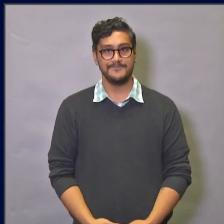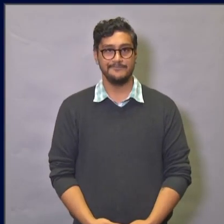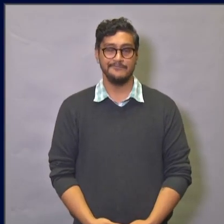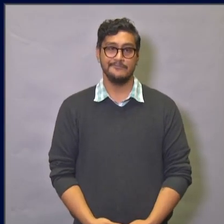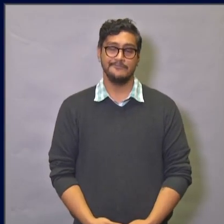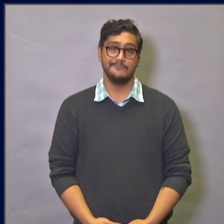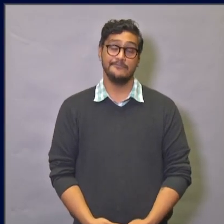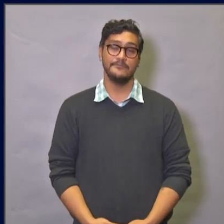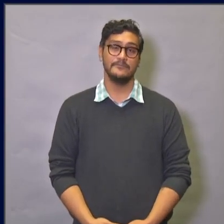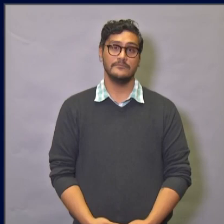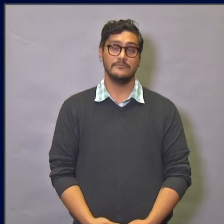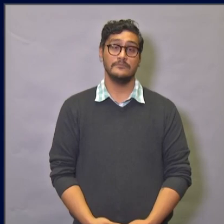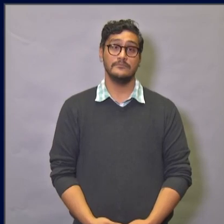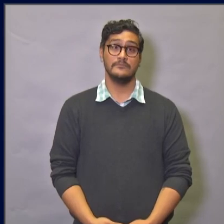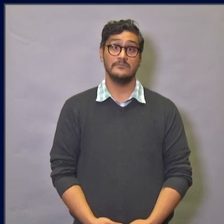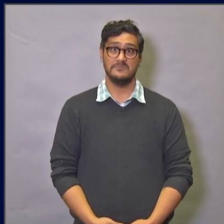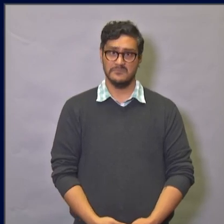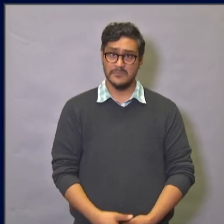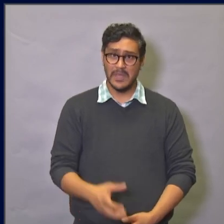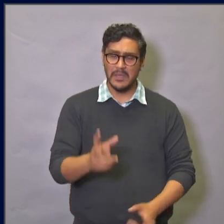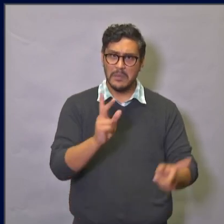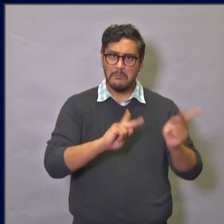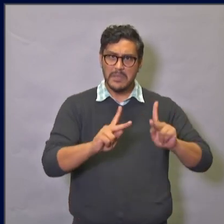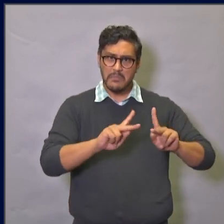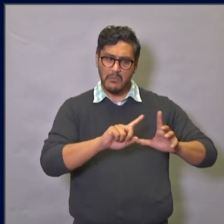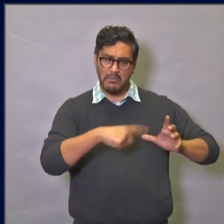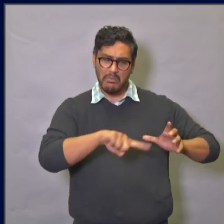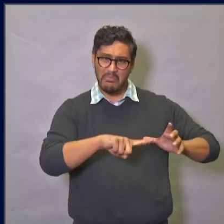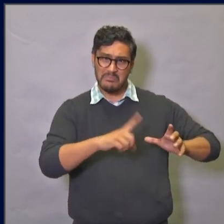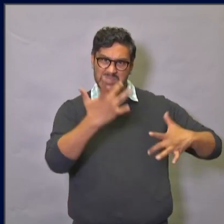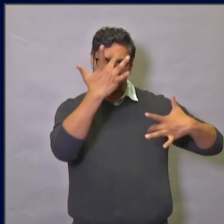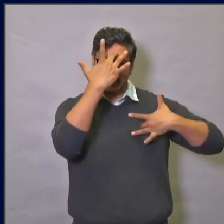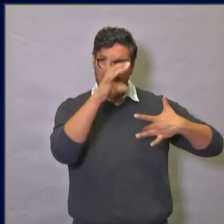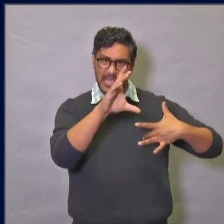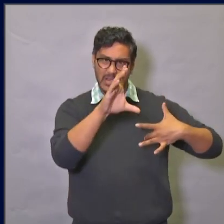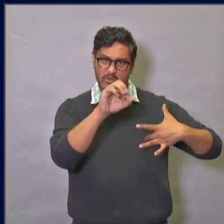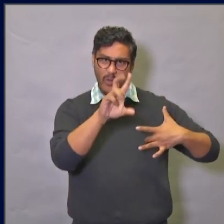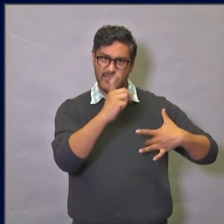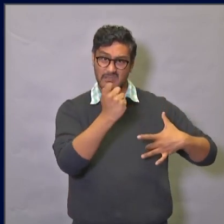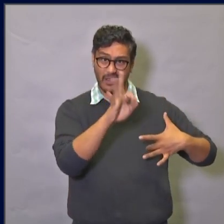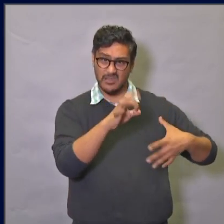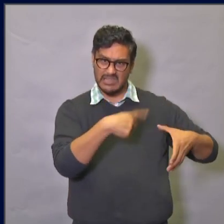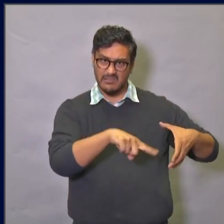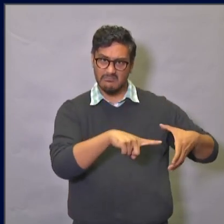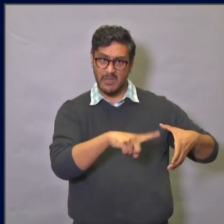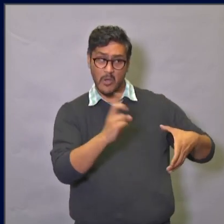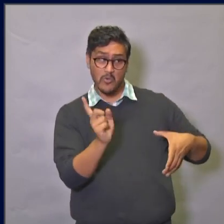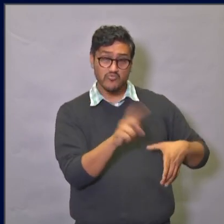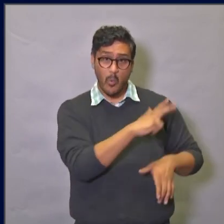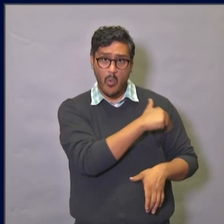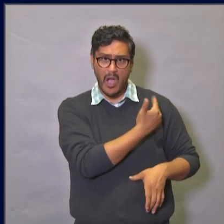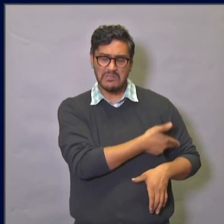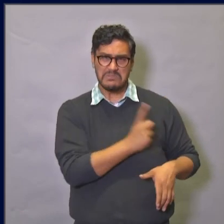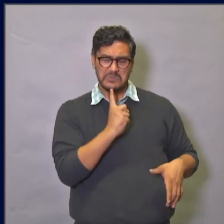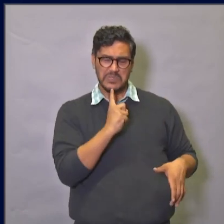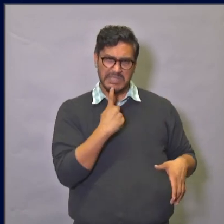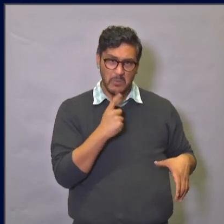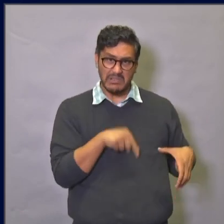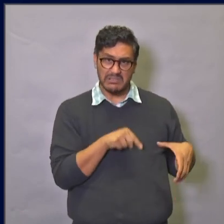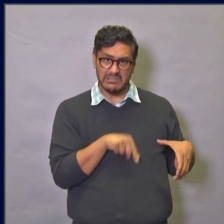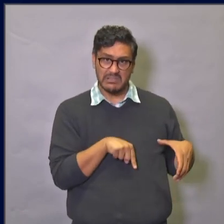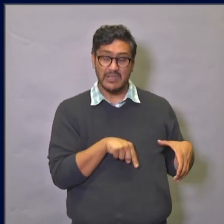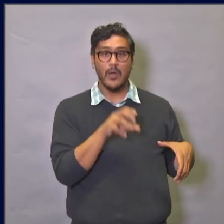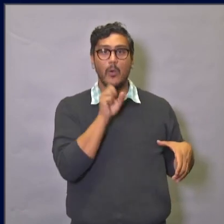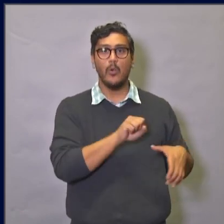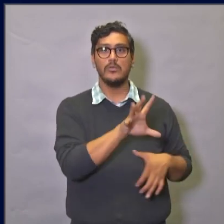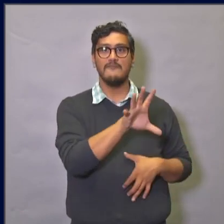Entre las personas que se enfermaron gravemente por COVID-19 y fueron hospitalizados, las personas de 50